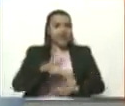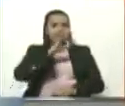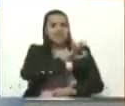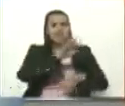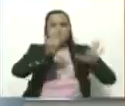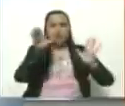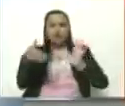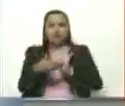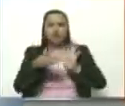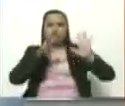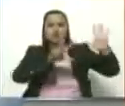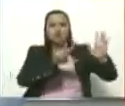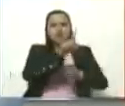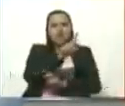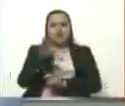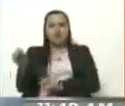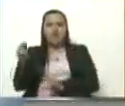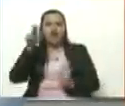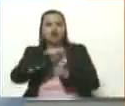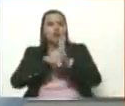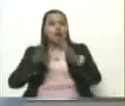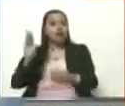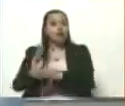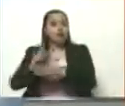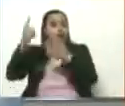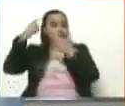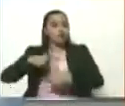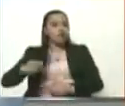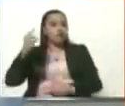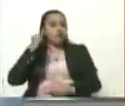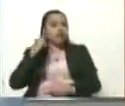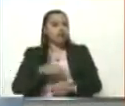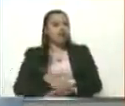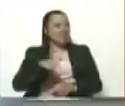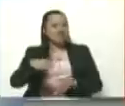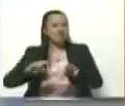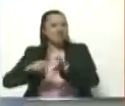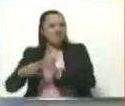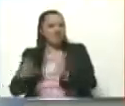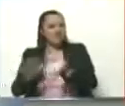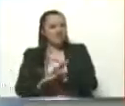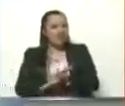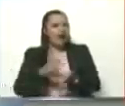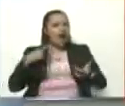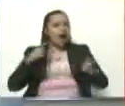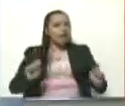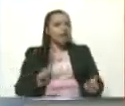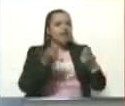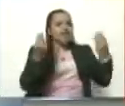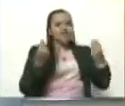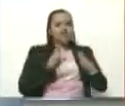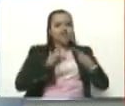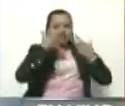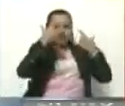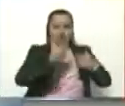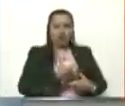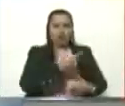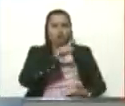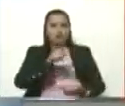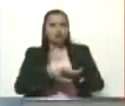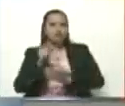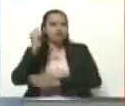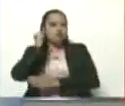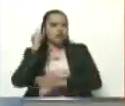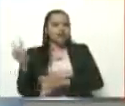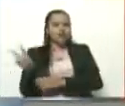810 medidas de protección como ustedes saben es para salvaguardar la integridad física las